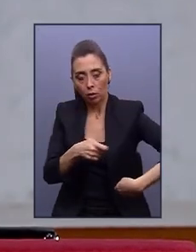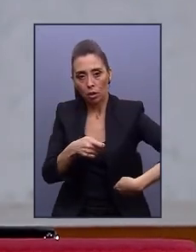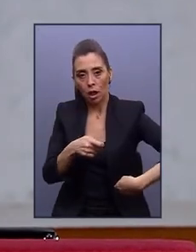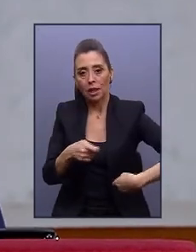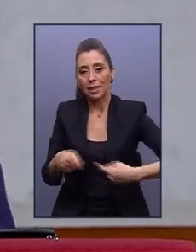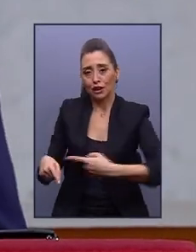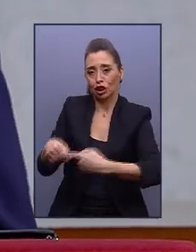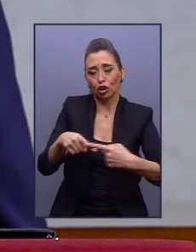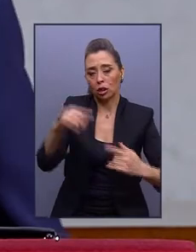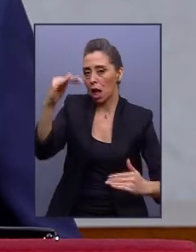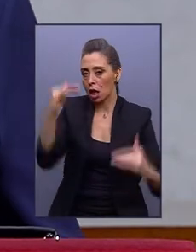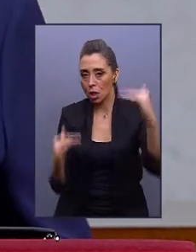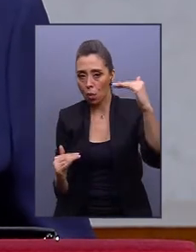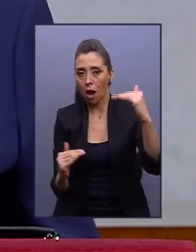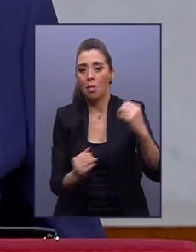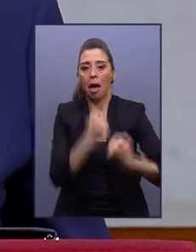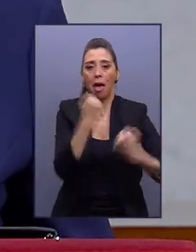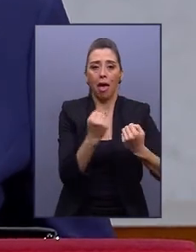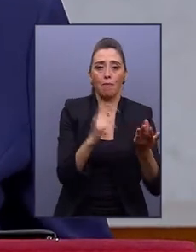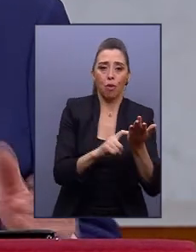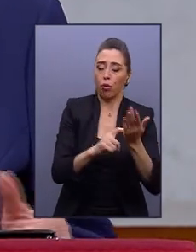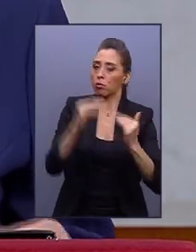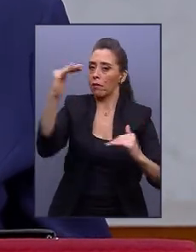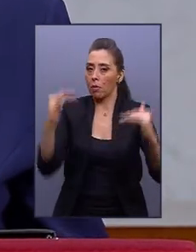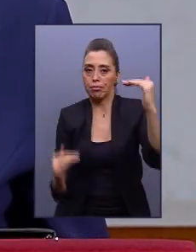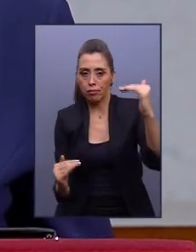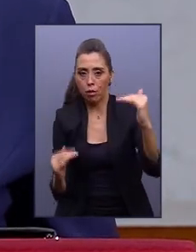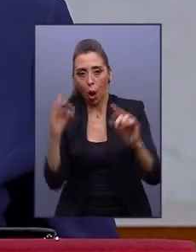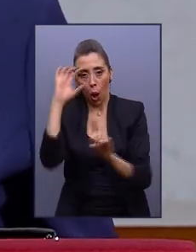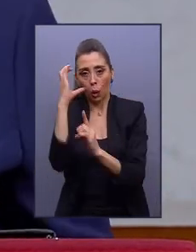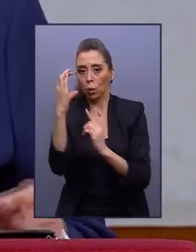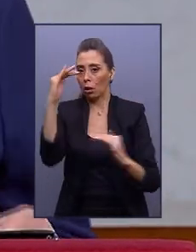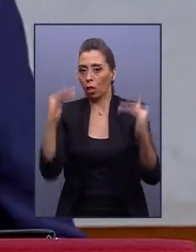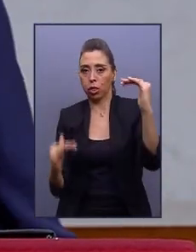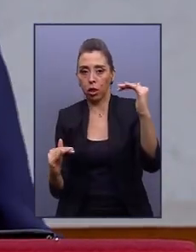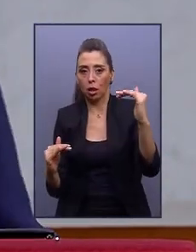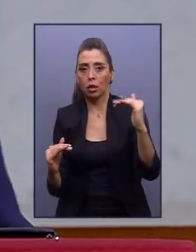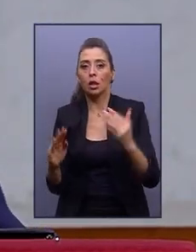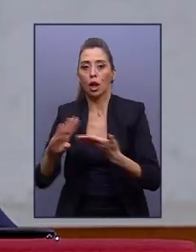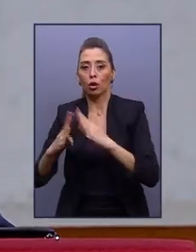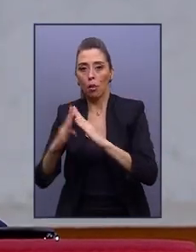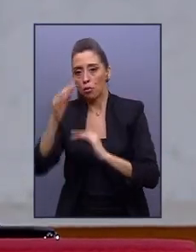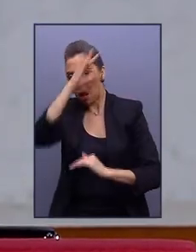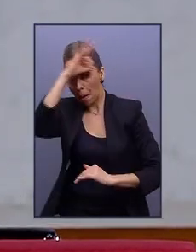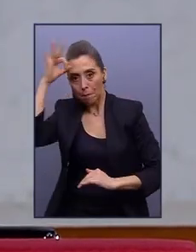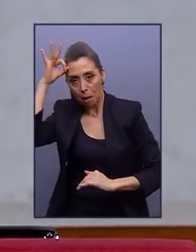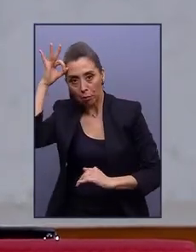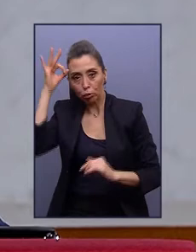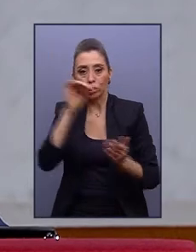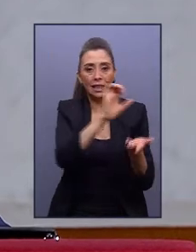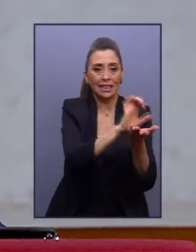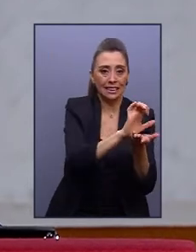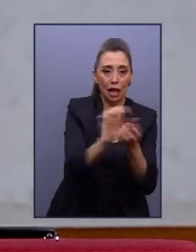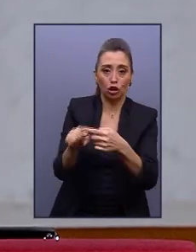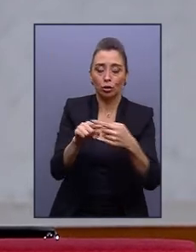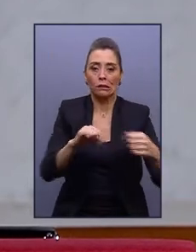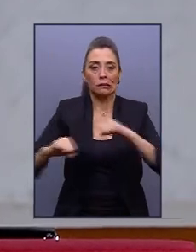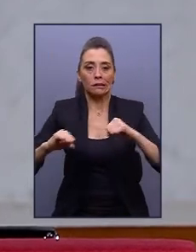desigualdades sociales, productivas y culturales que tensionan la relación entre comunidades mapuche, el Estado y la